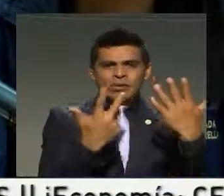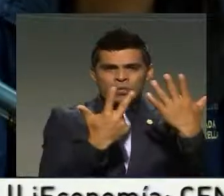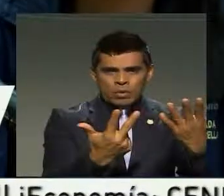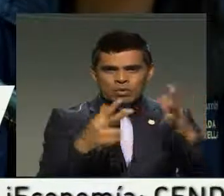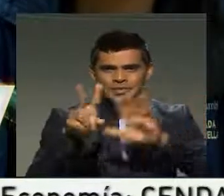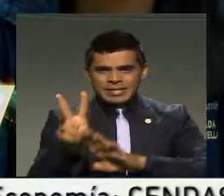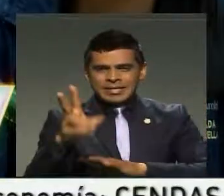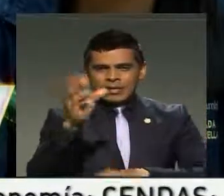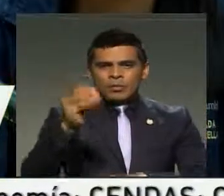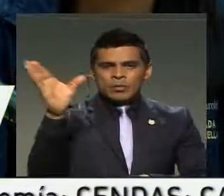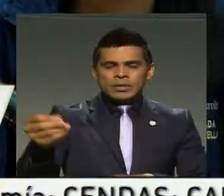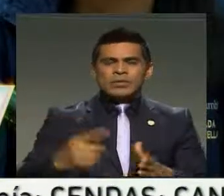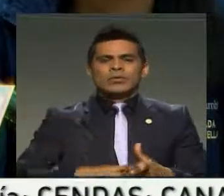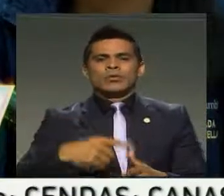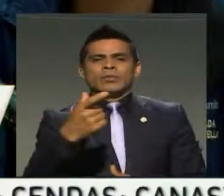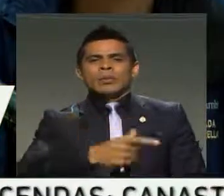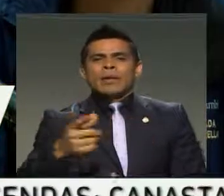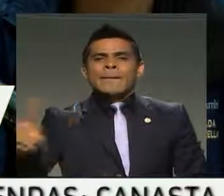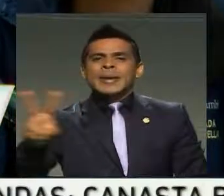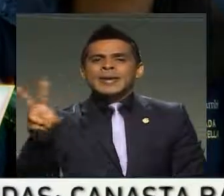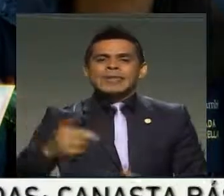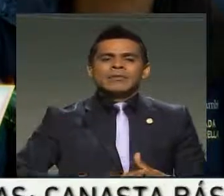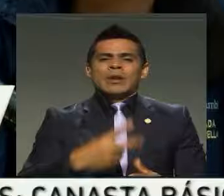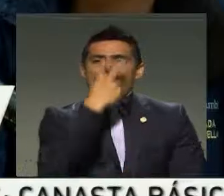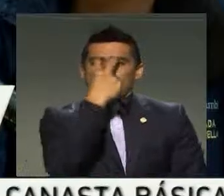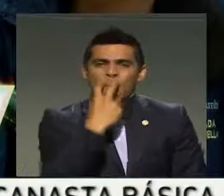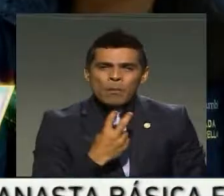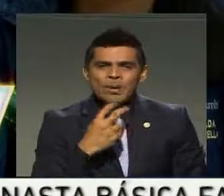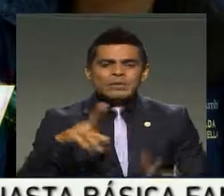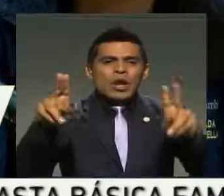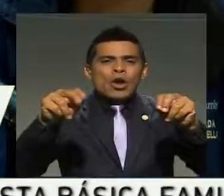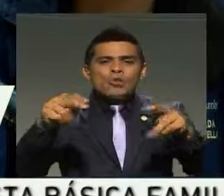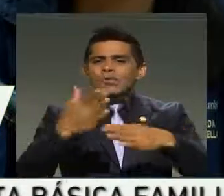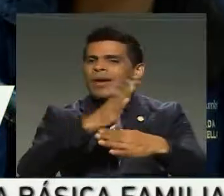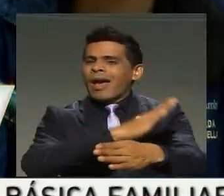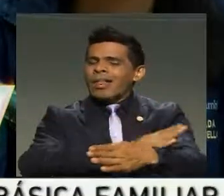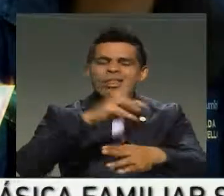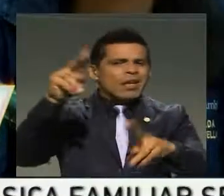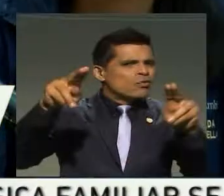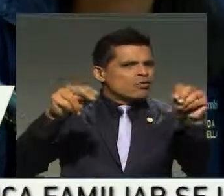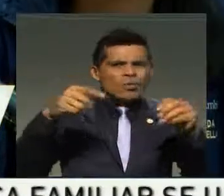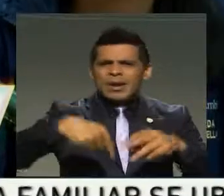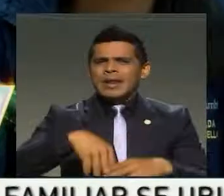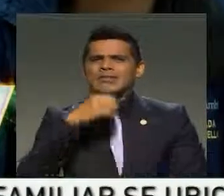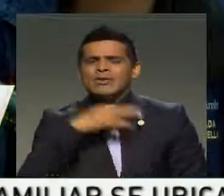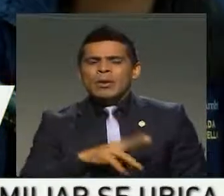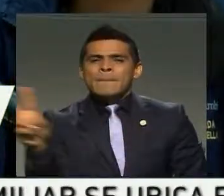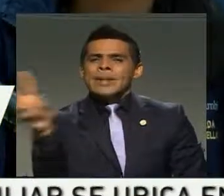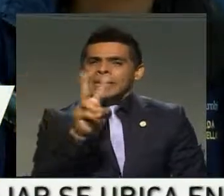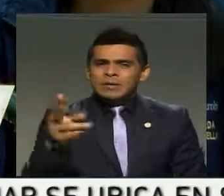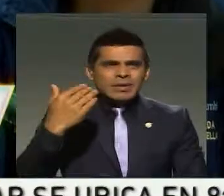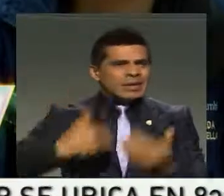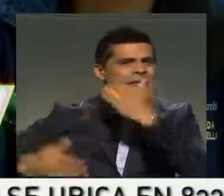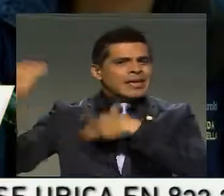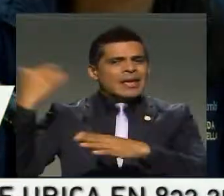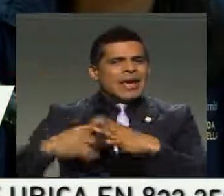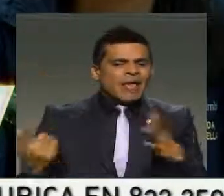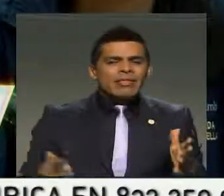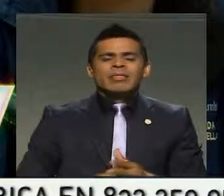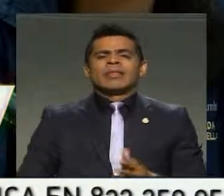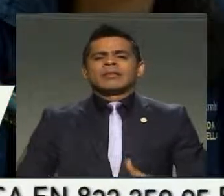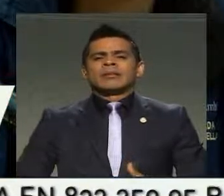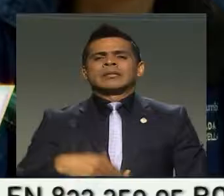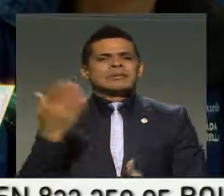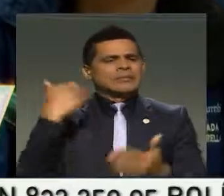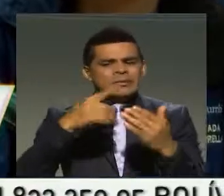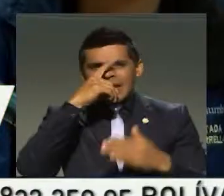82% de los hogares venezolanos viven en pobreza. Una cifra nunca antes vista en la historia, ni siquiera en la época del Caracazo, ni siquiera